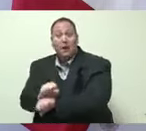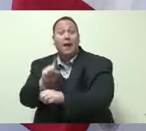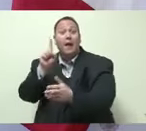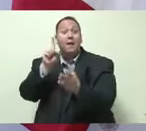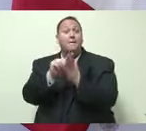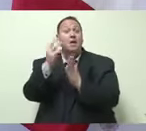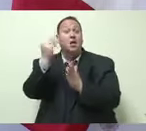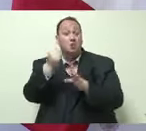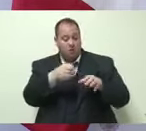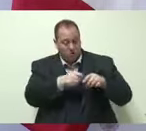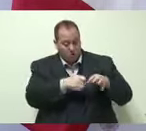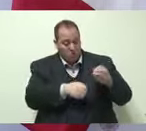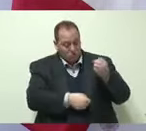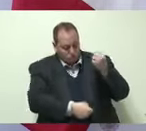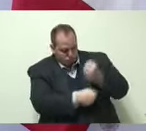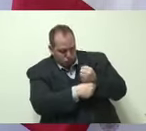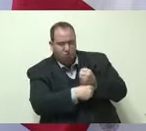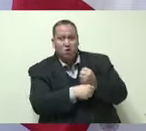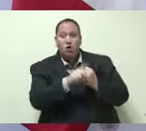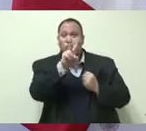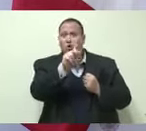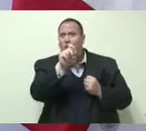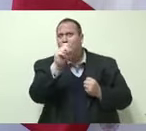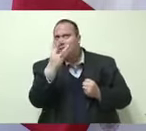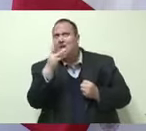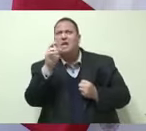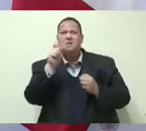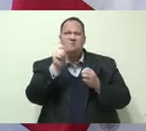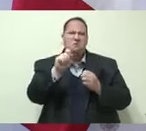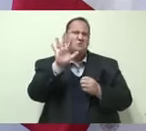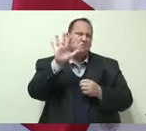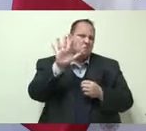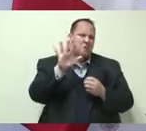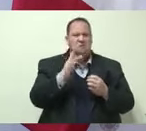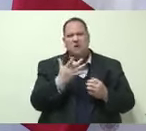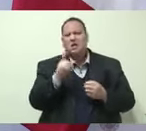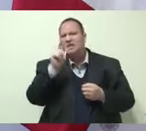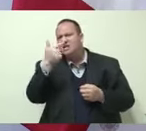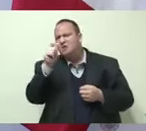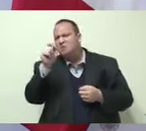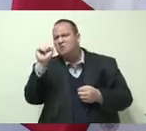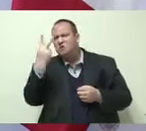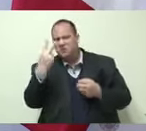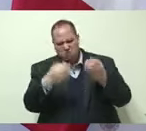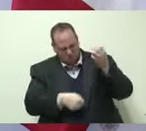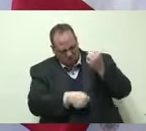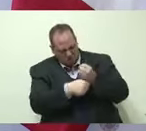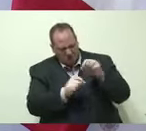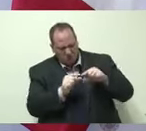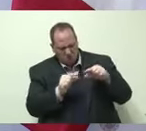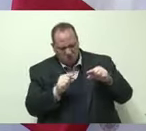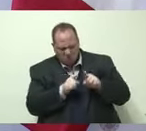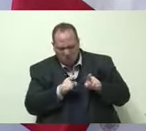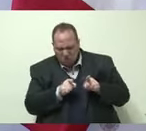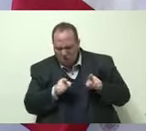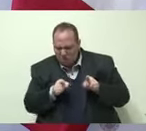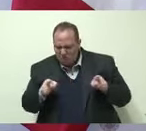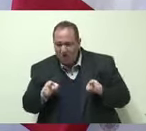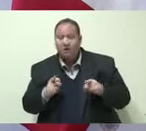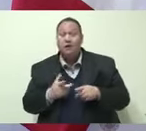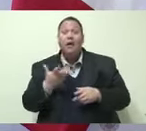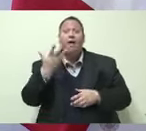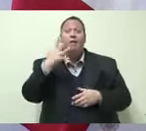1,009 cartuchos de diversos calibres, 223, calibre 50 y de 7.62 por 39. Son